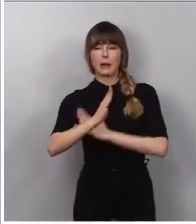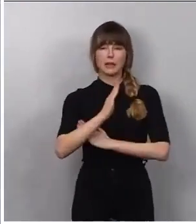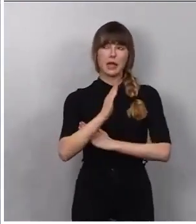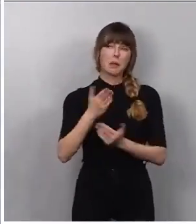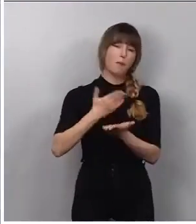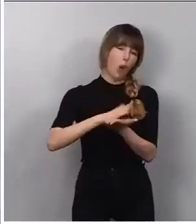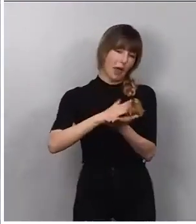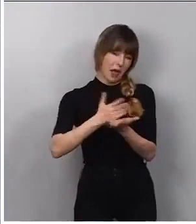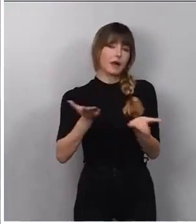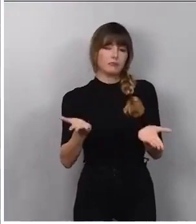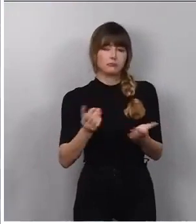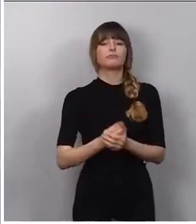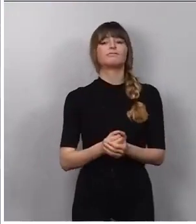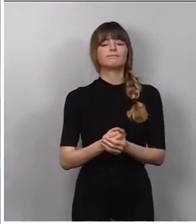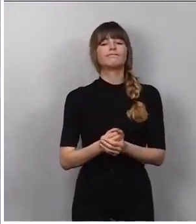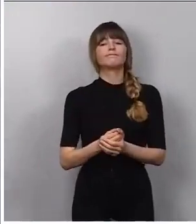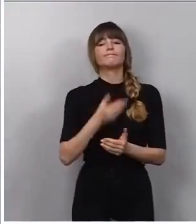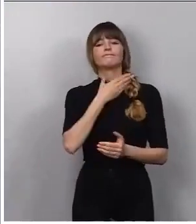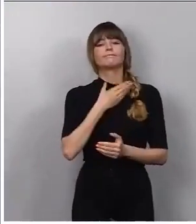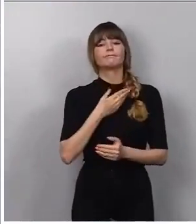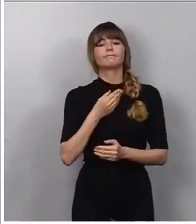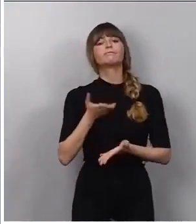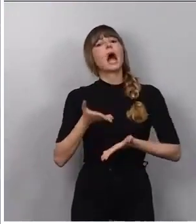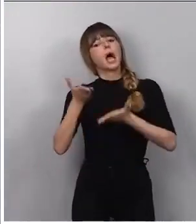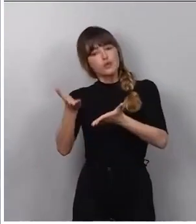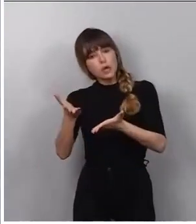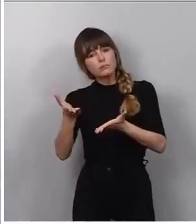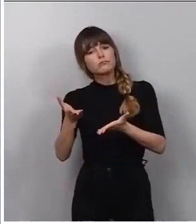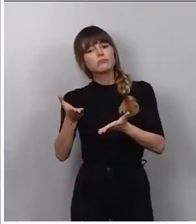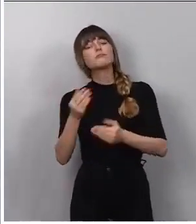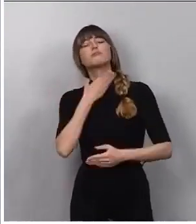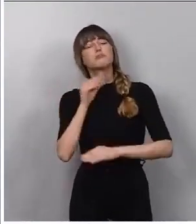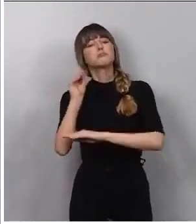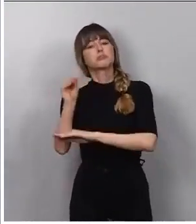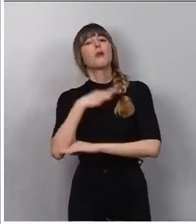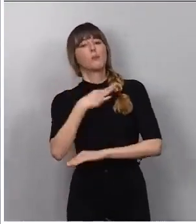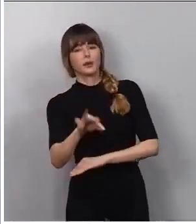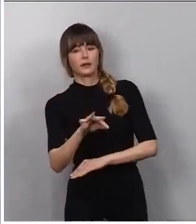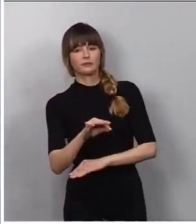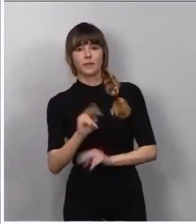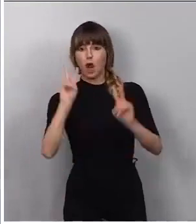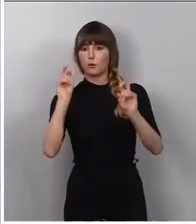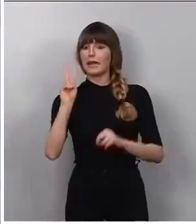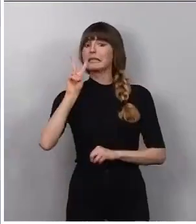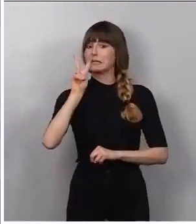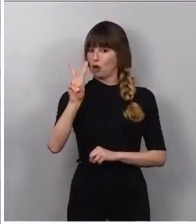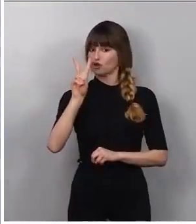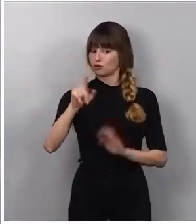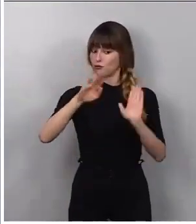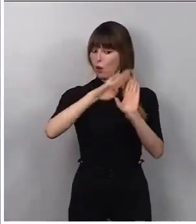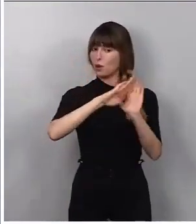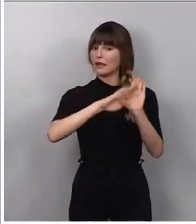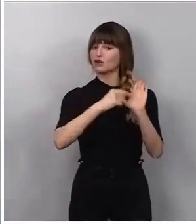moderada puedan también recibir esta ayuda y y esta beca estas dos novedades que se recogen como